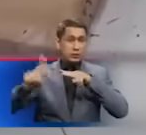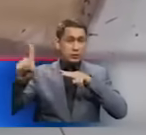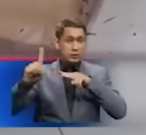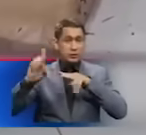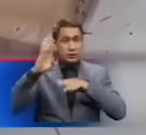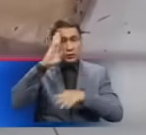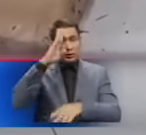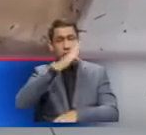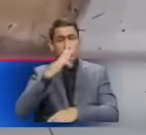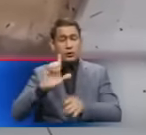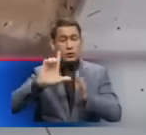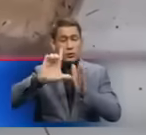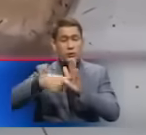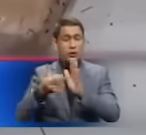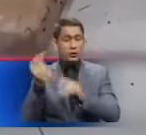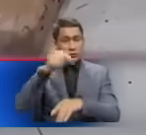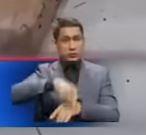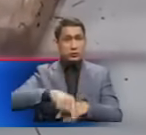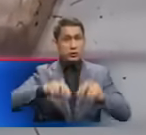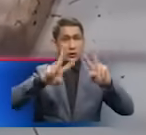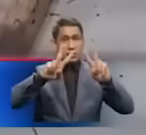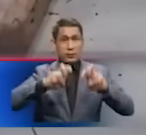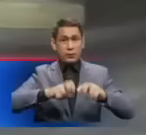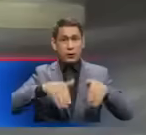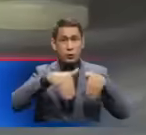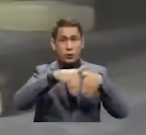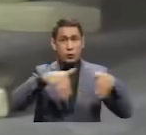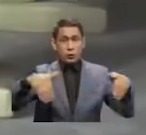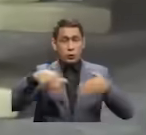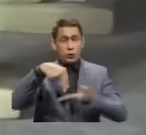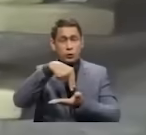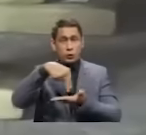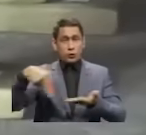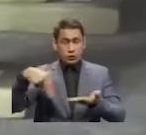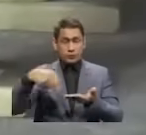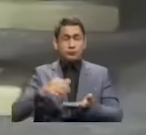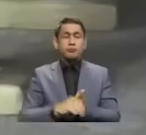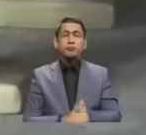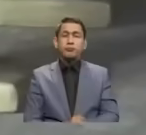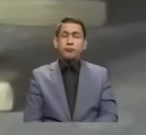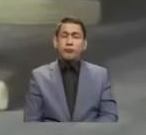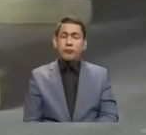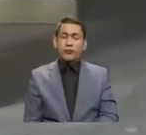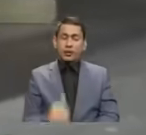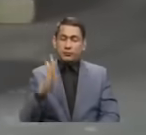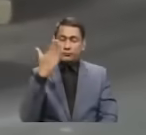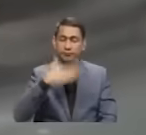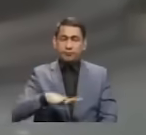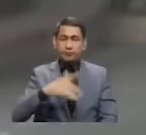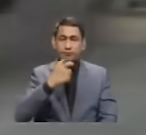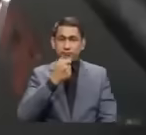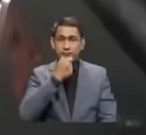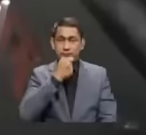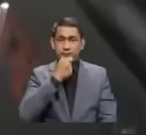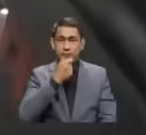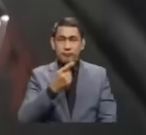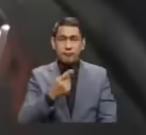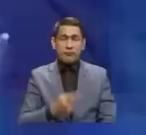son los últimos operativos ejecutados en la frontera norte, dando duros golpes contra el narcotráfico. Rommel Montalvo, TC